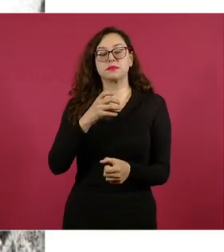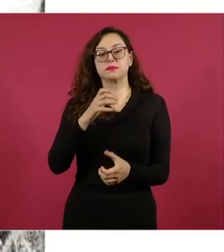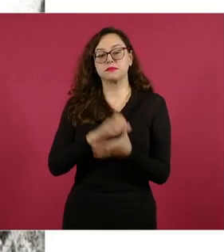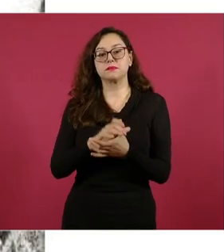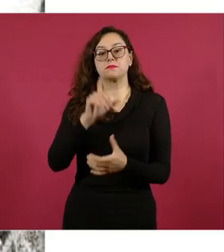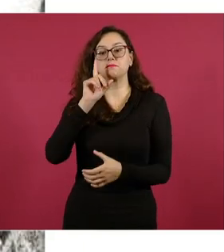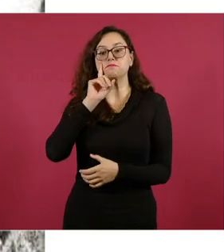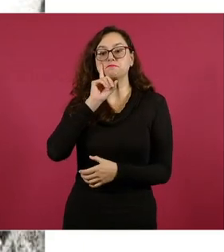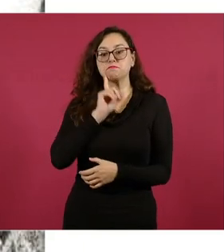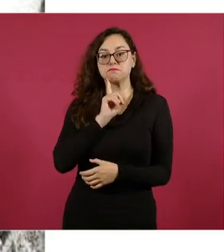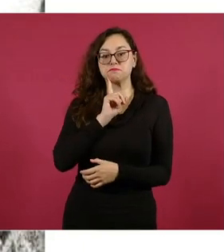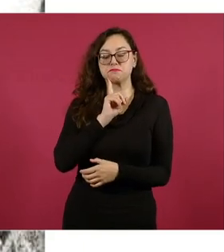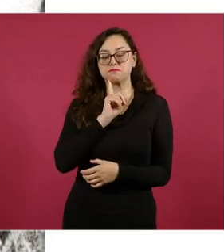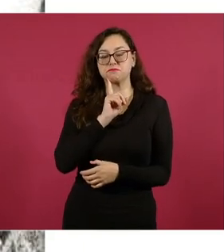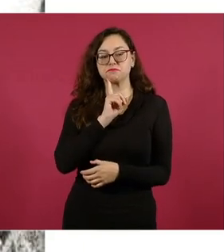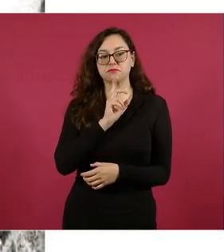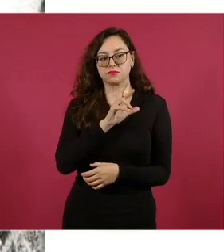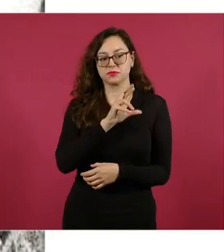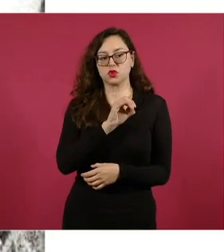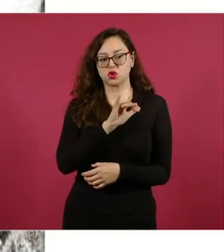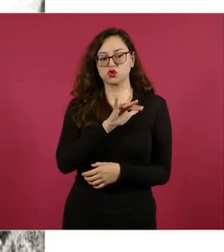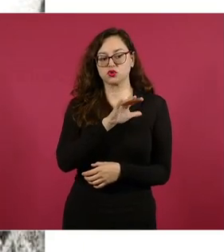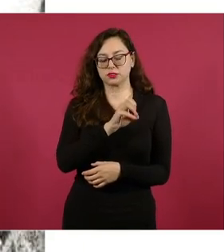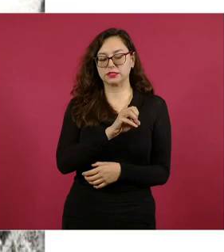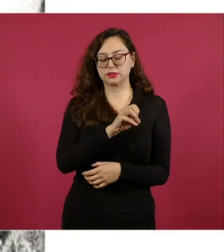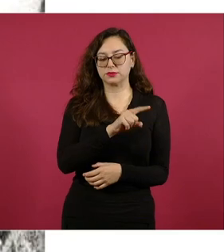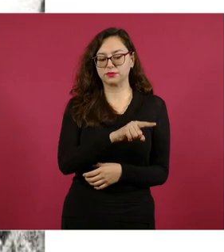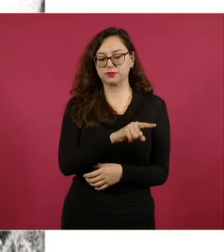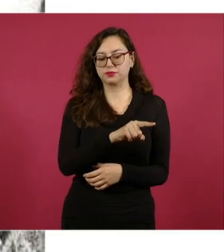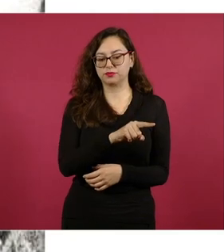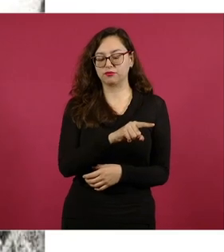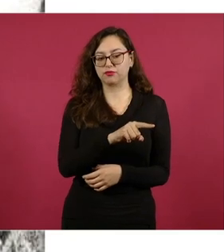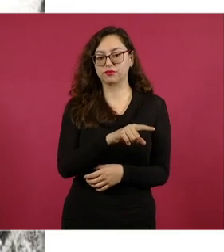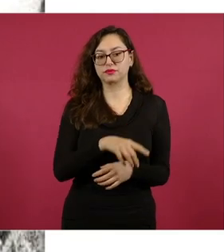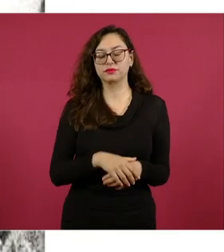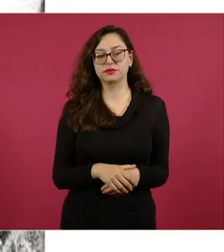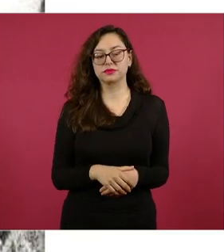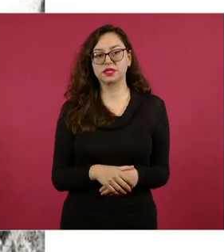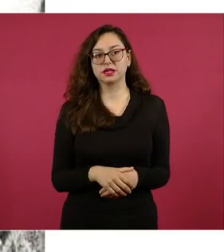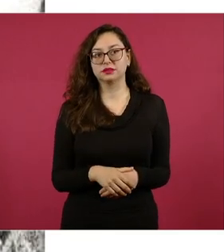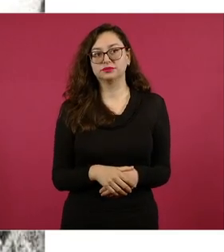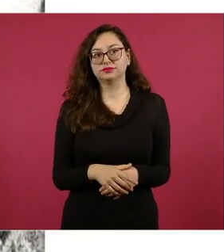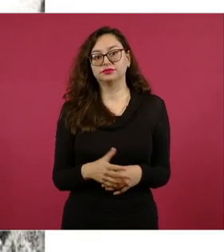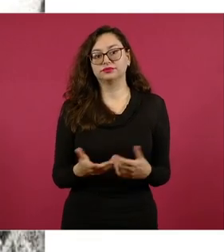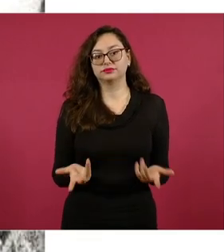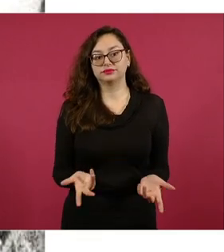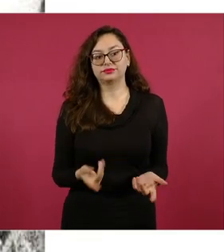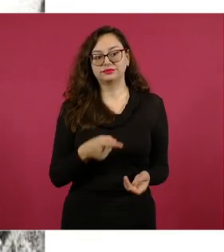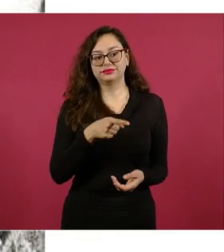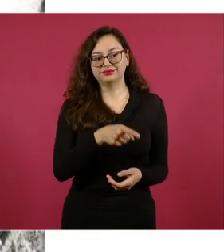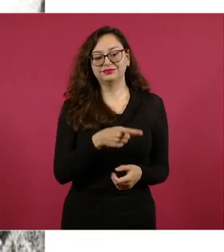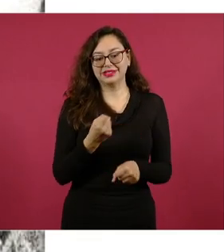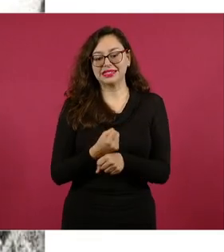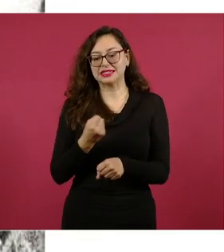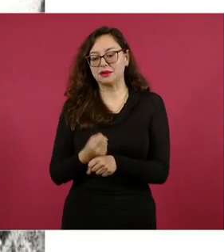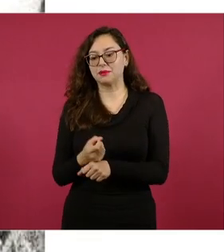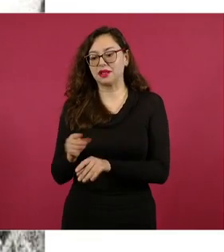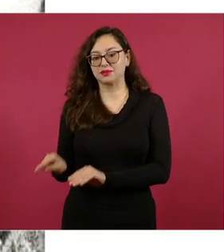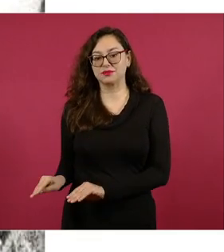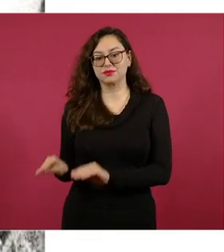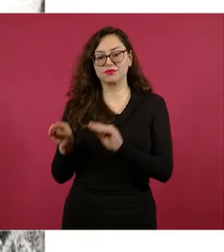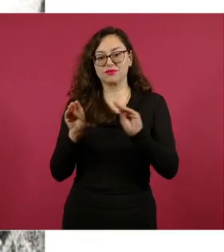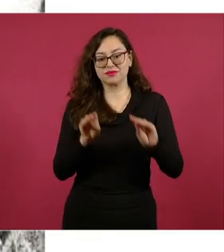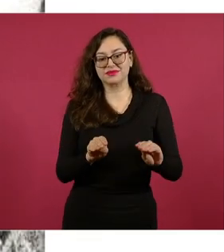como llueve mucho y sobre todo en esta temporada, y se mojaban, me los ponía a secar atrás